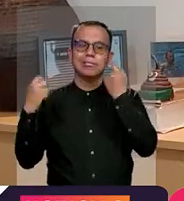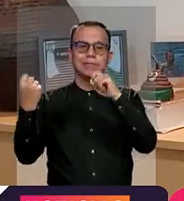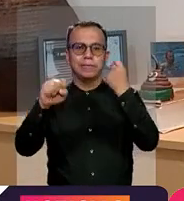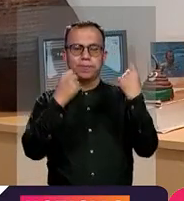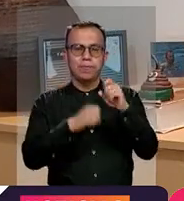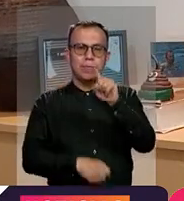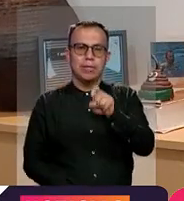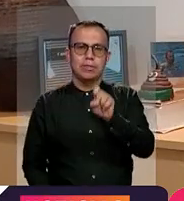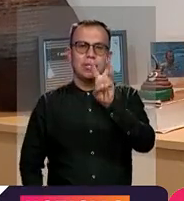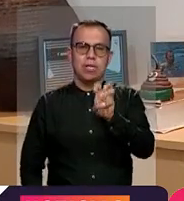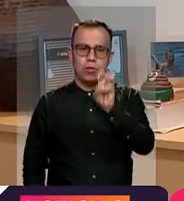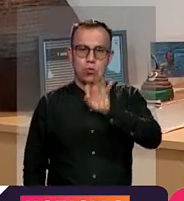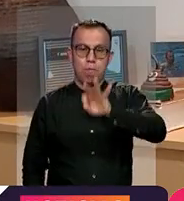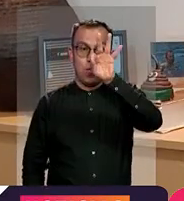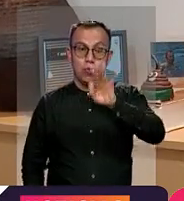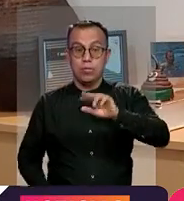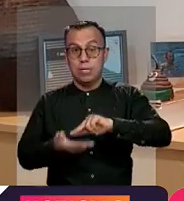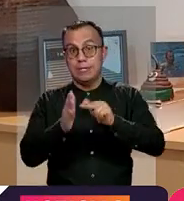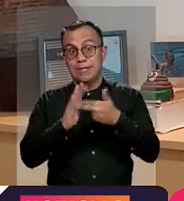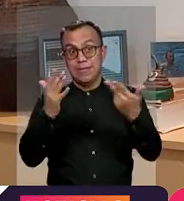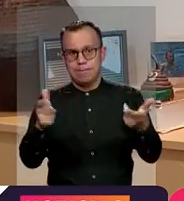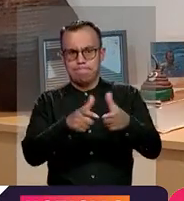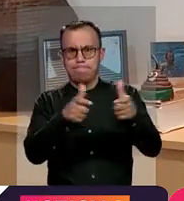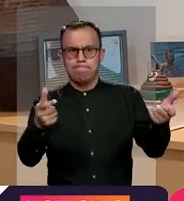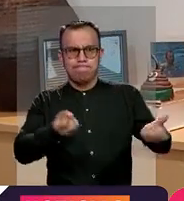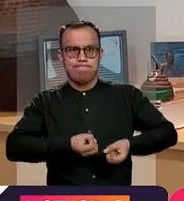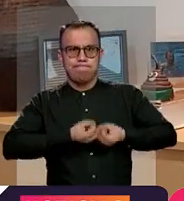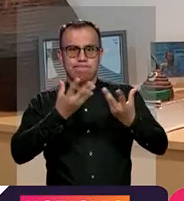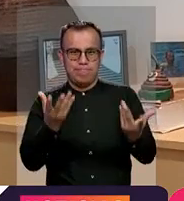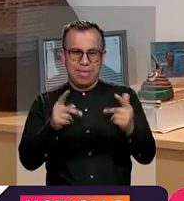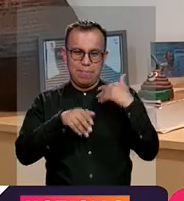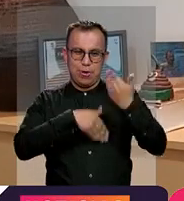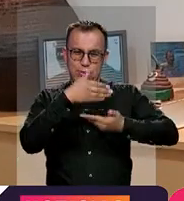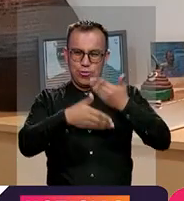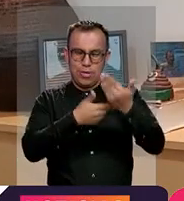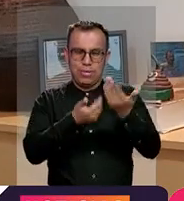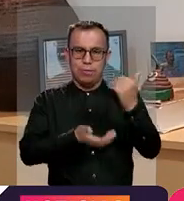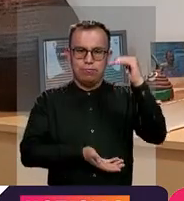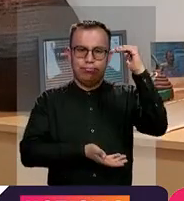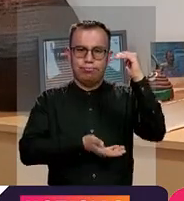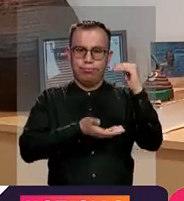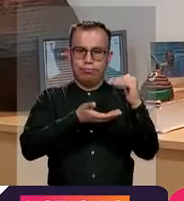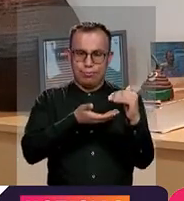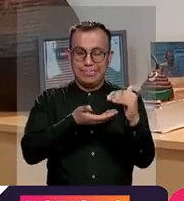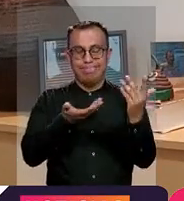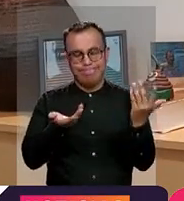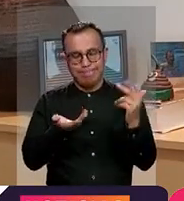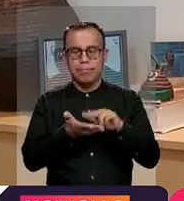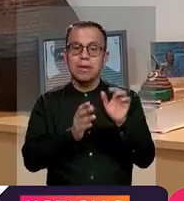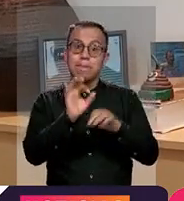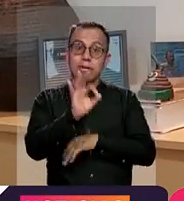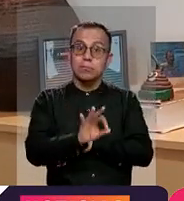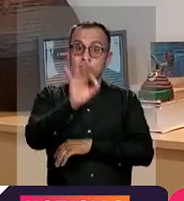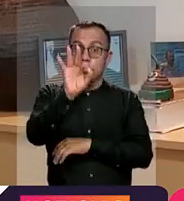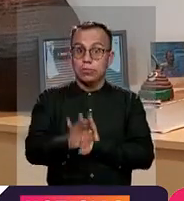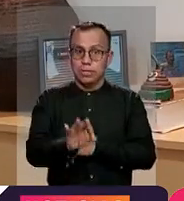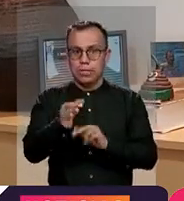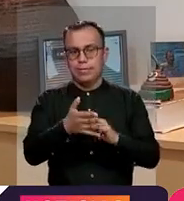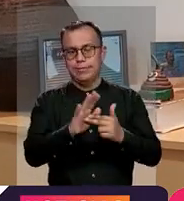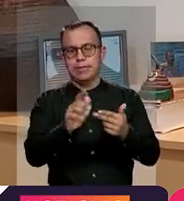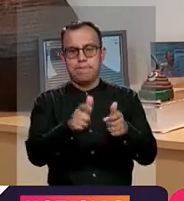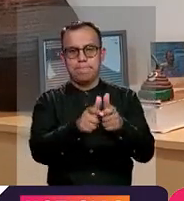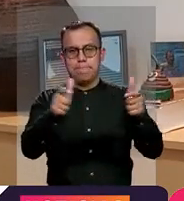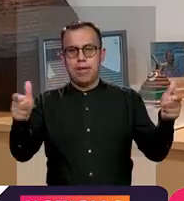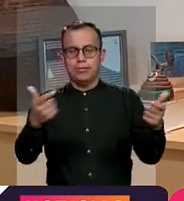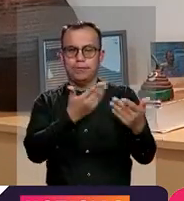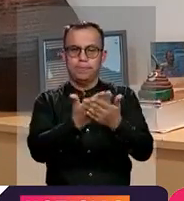el 68% de los empresarios manifestó que la liquidez disminuyó de manera grave, y el porcentaje este es el más